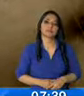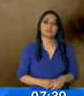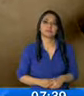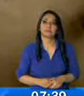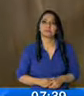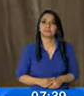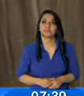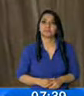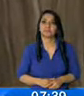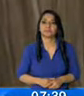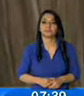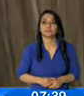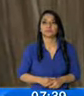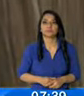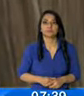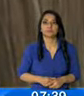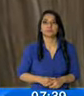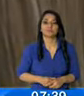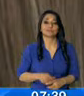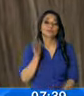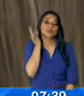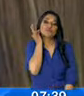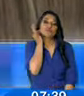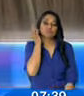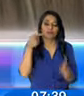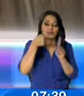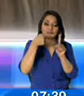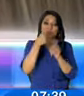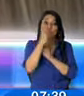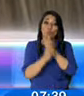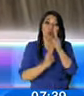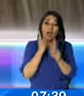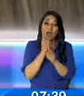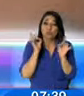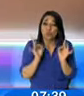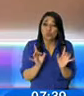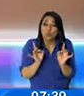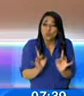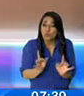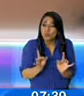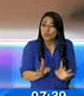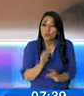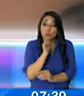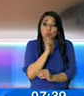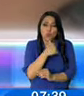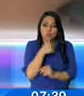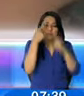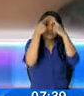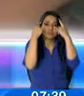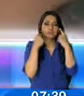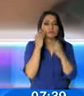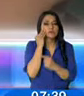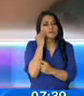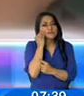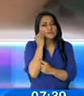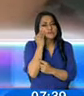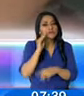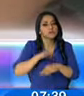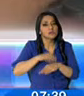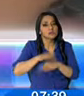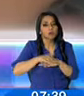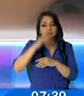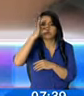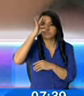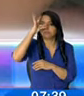calificados el dolor que vivió Karina por más de un año fue insoportable parte de su rostro estaba paralizado por una cirugía de